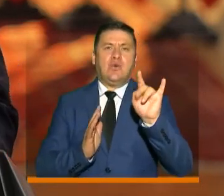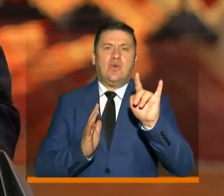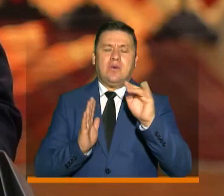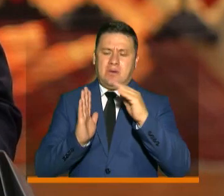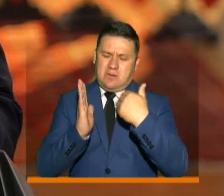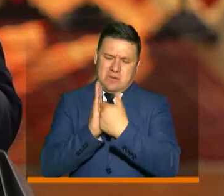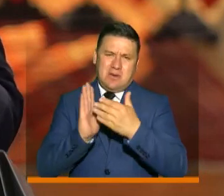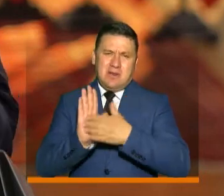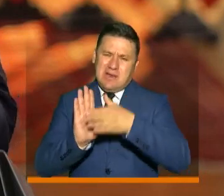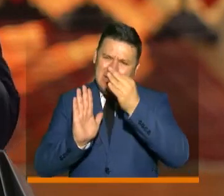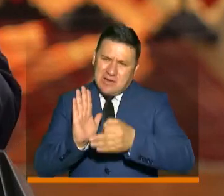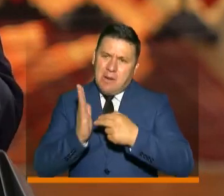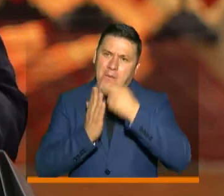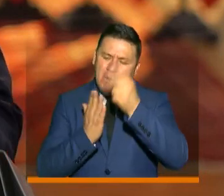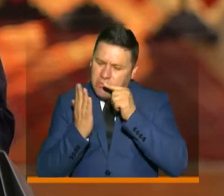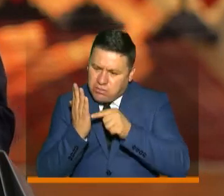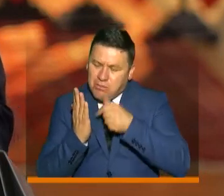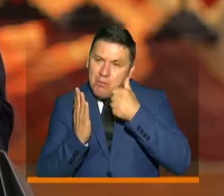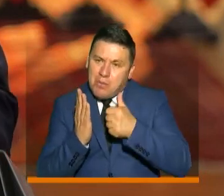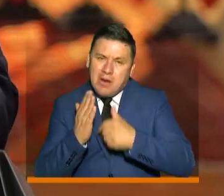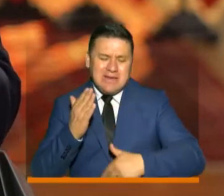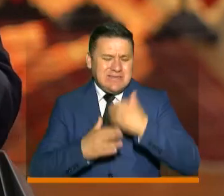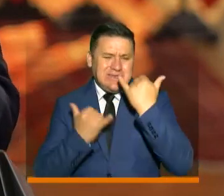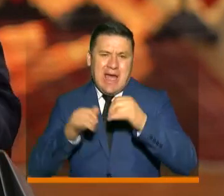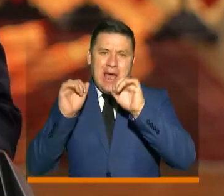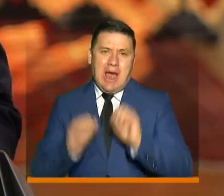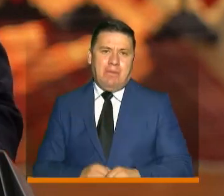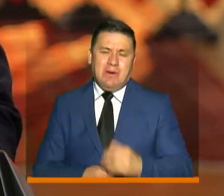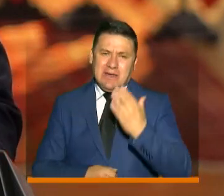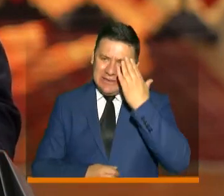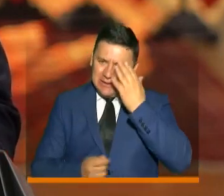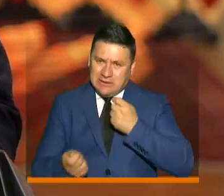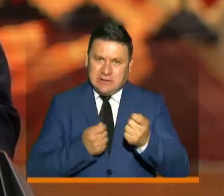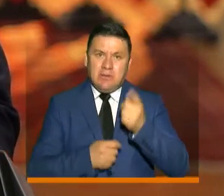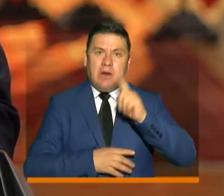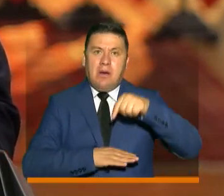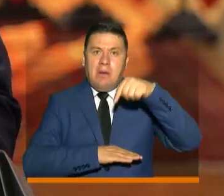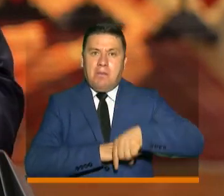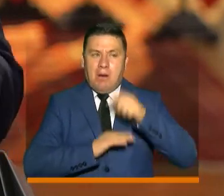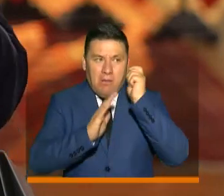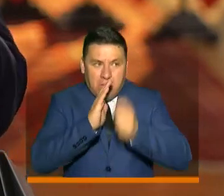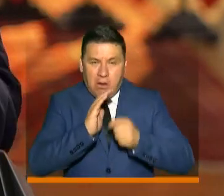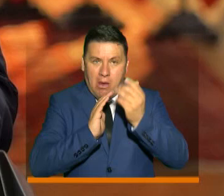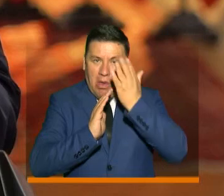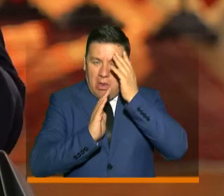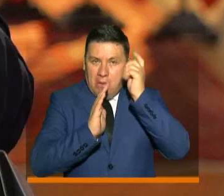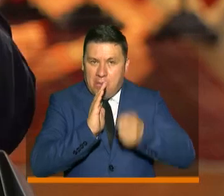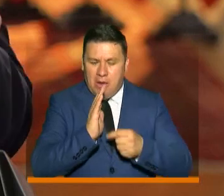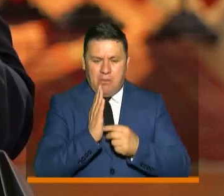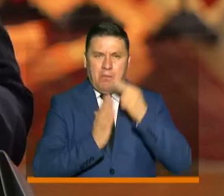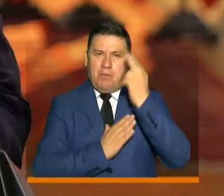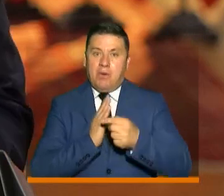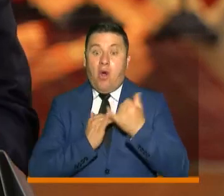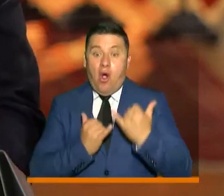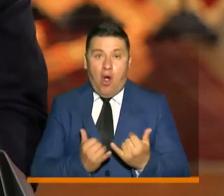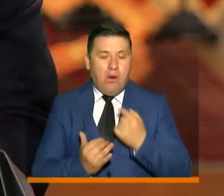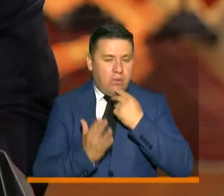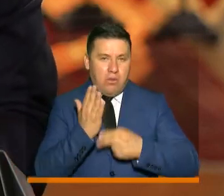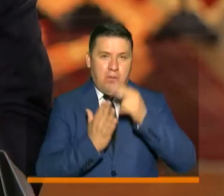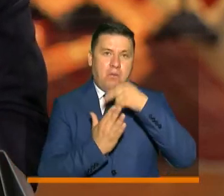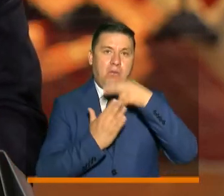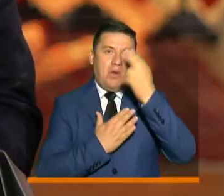contar con una legislación moderna y contundente para enfrentar la extracción ilegal de minerales que erradicaremos el día de